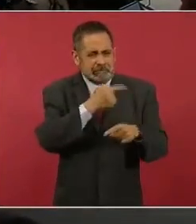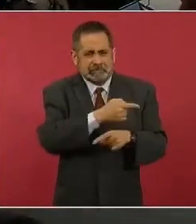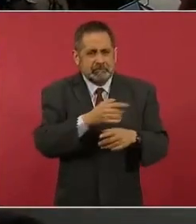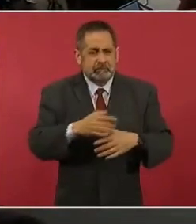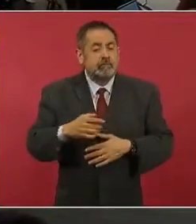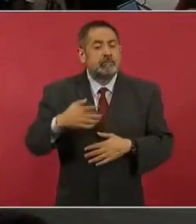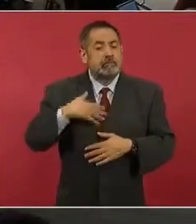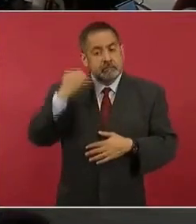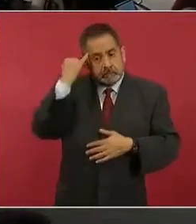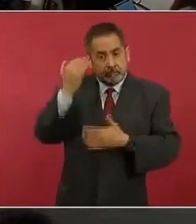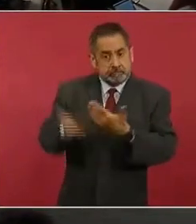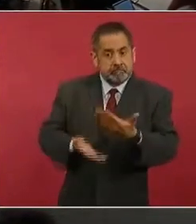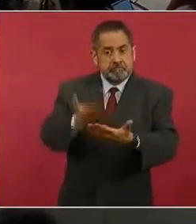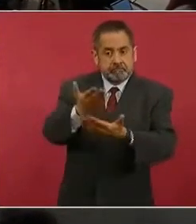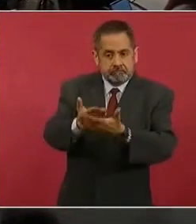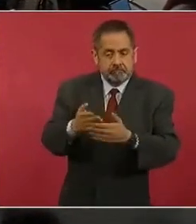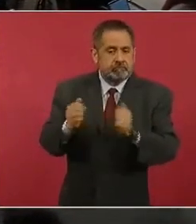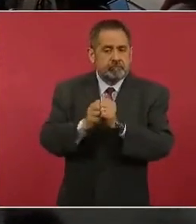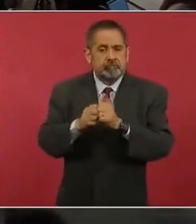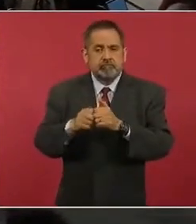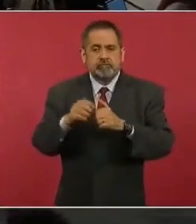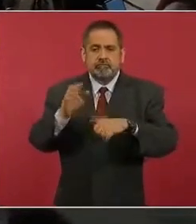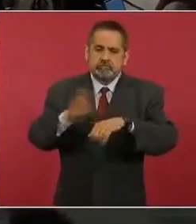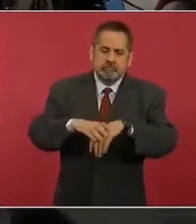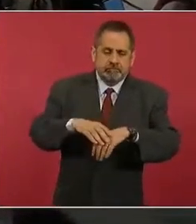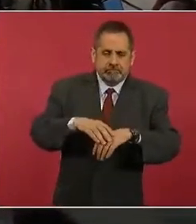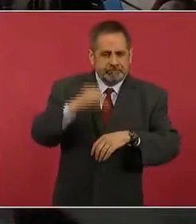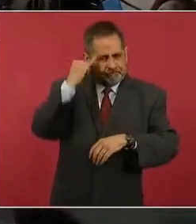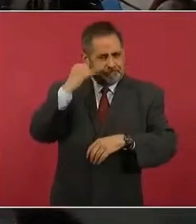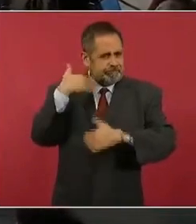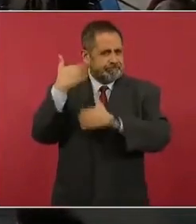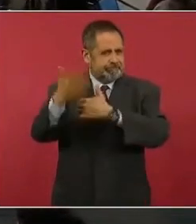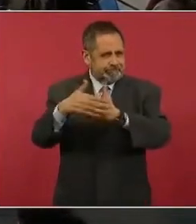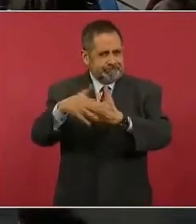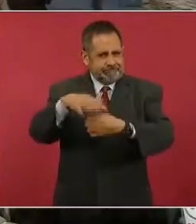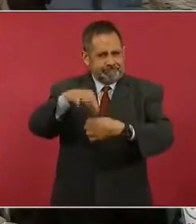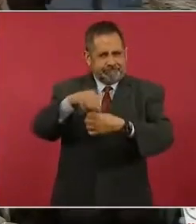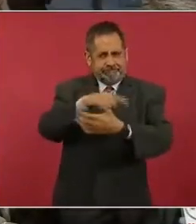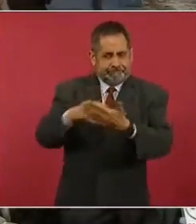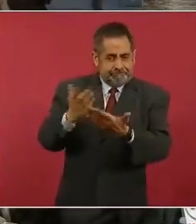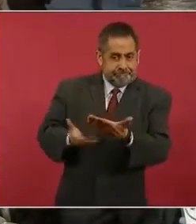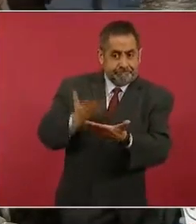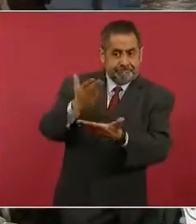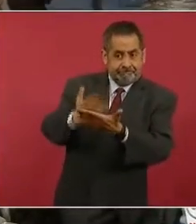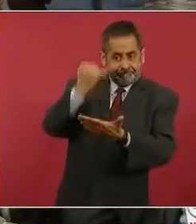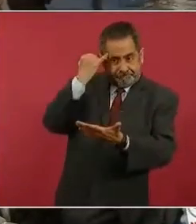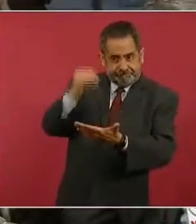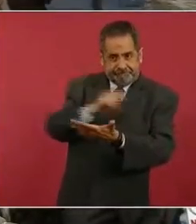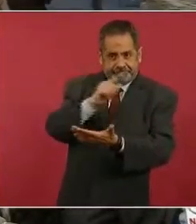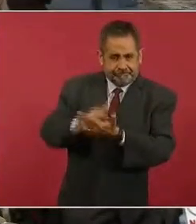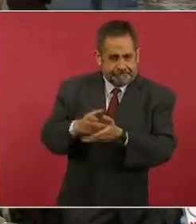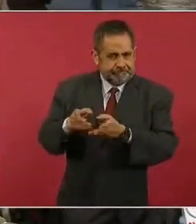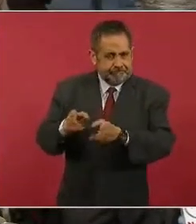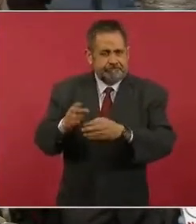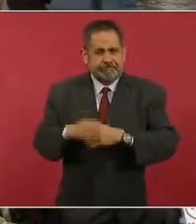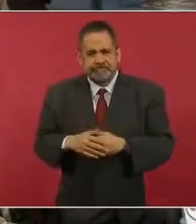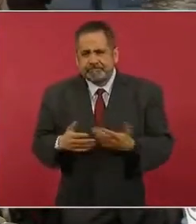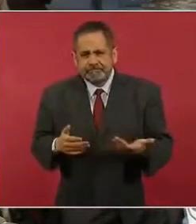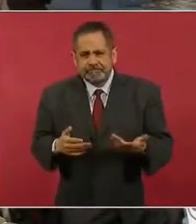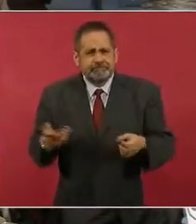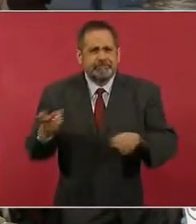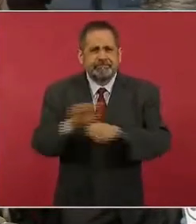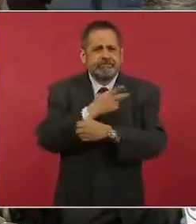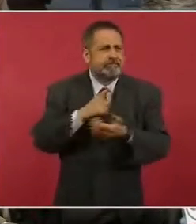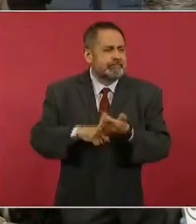que usted propuso de iniciativa o de adelanto, ¿de qué va esta ruta, todo esto? ¿Cuál es la impresión